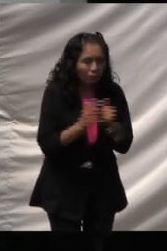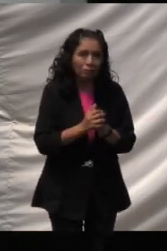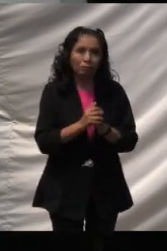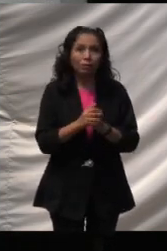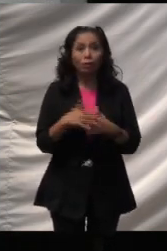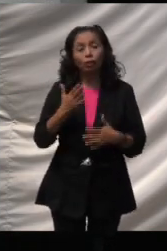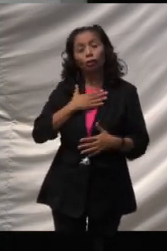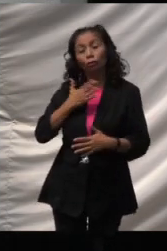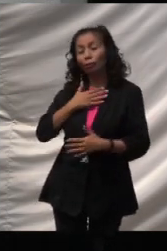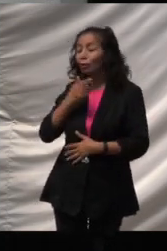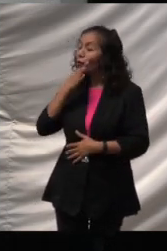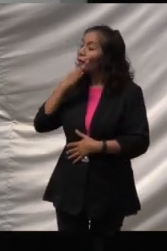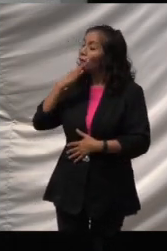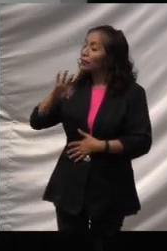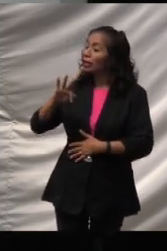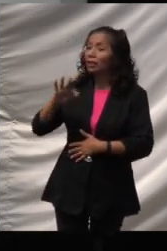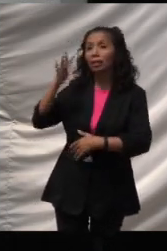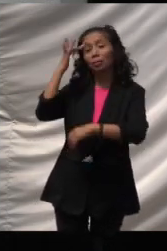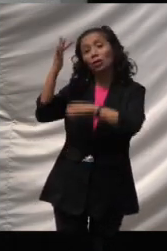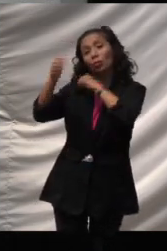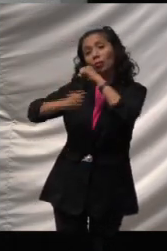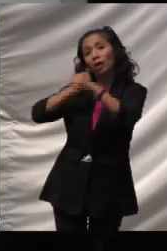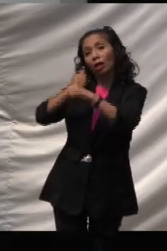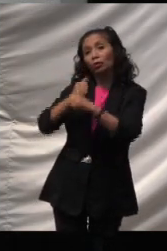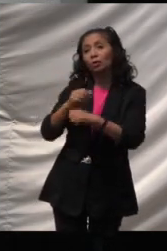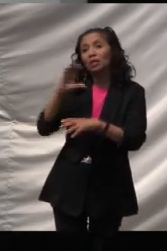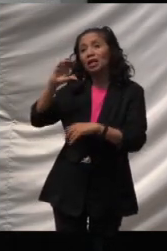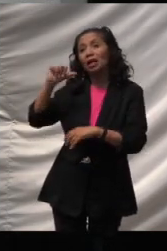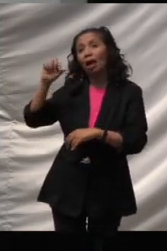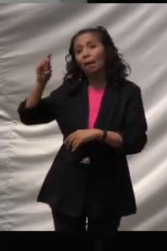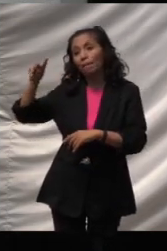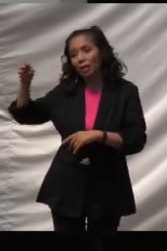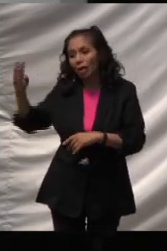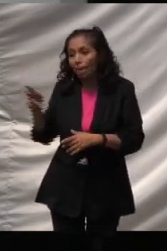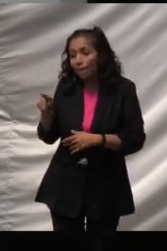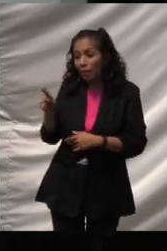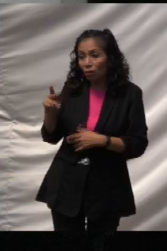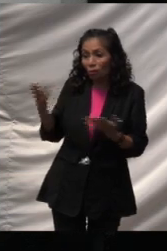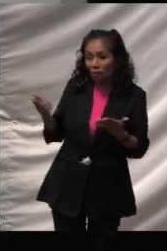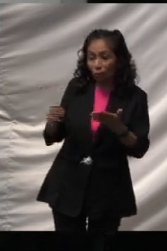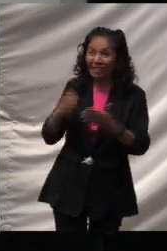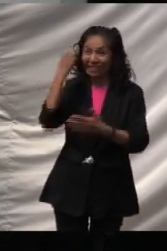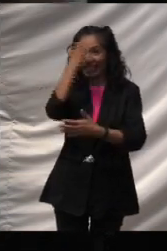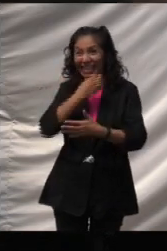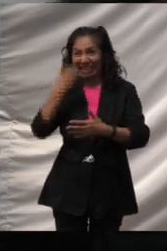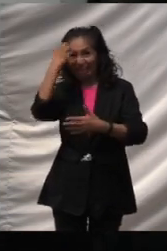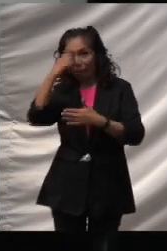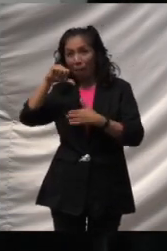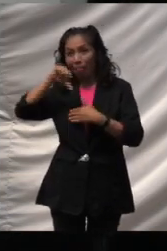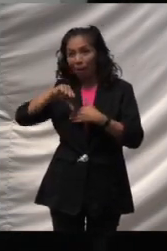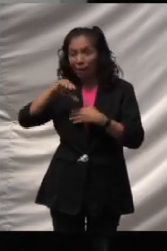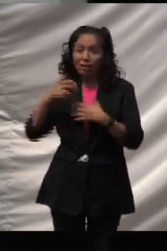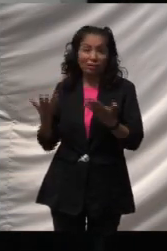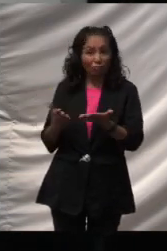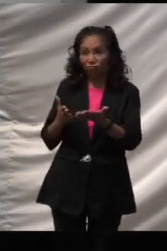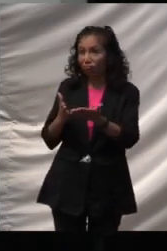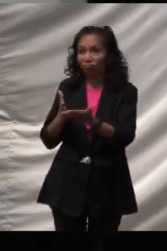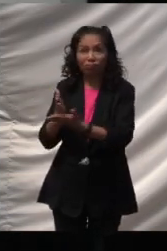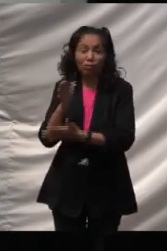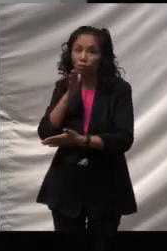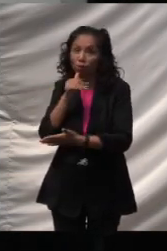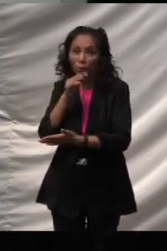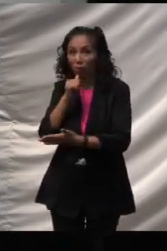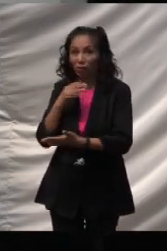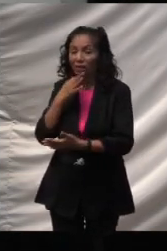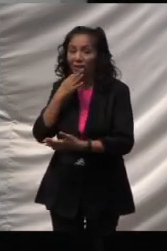que quería ir a la fiesta de cumpleaños de mi prima Camila, pero me dijo que si no aprobaba este examen, no me dejaría ir por las malas